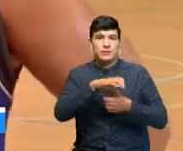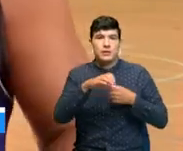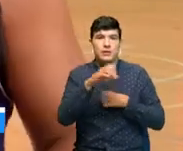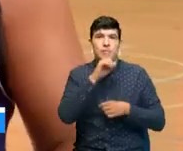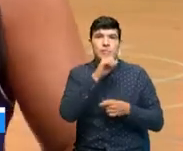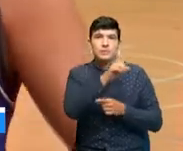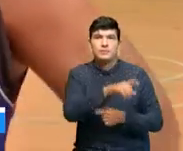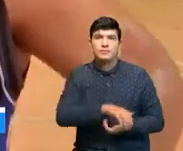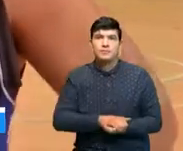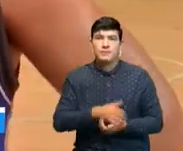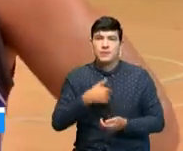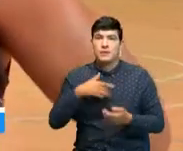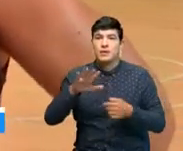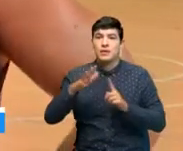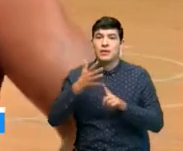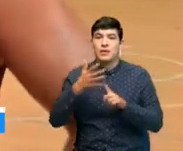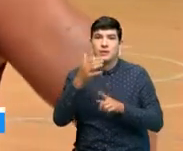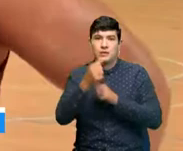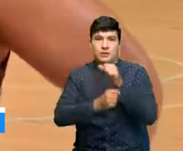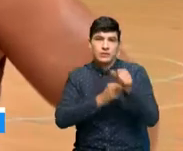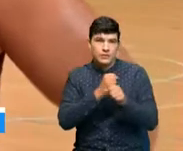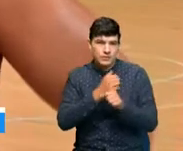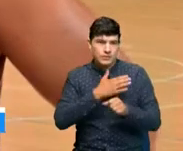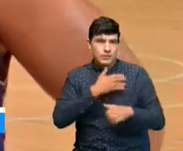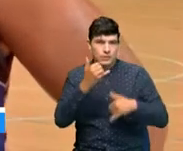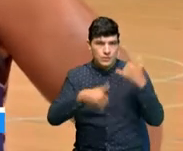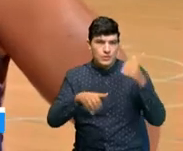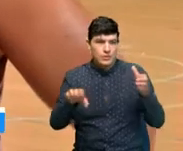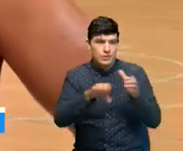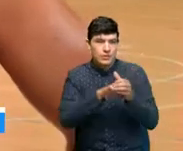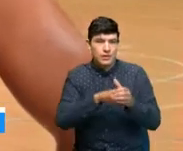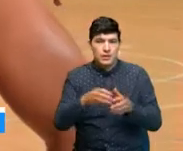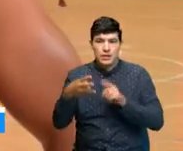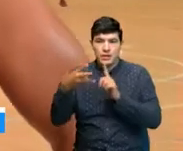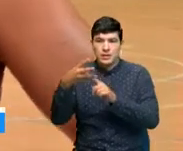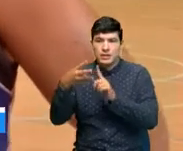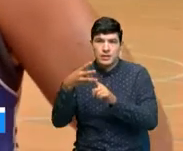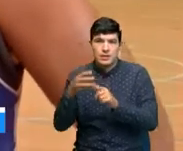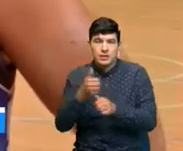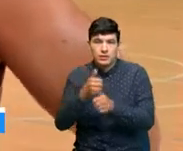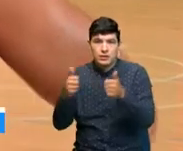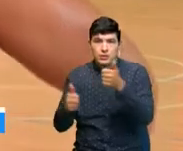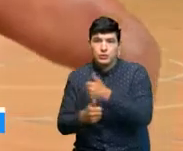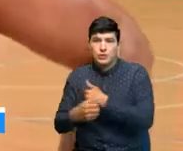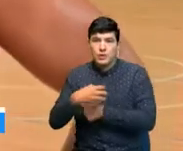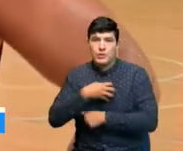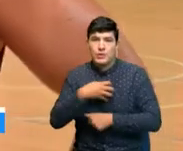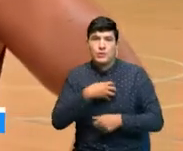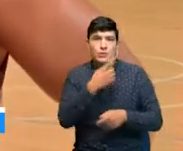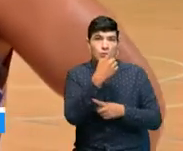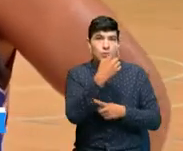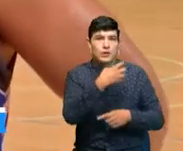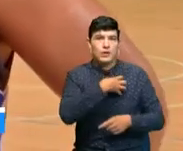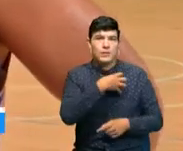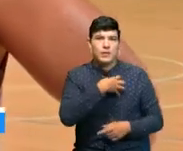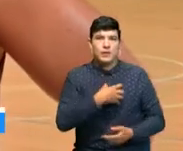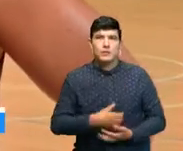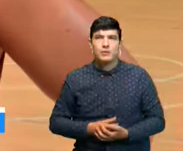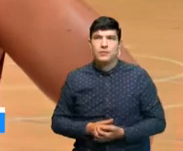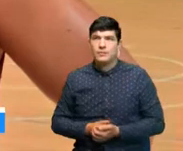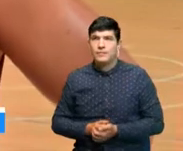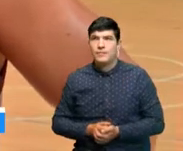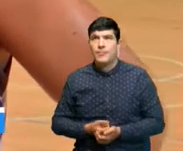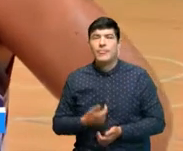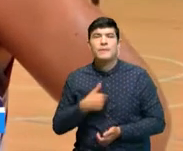con este el quinto año que juego en el equipo. 3 subcampeonatos, 1 campeonato.